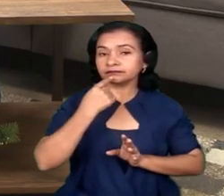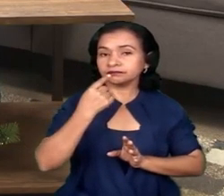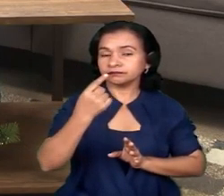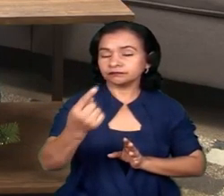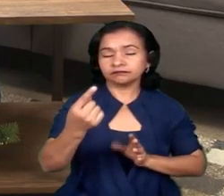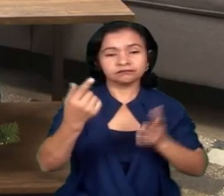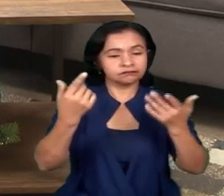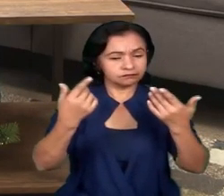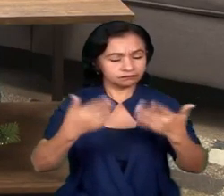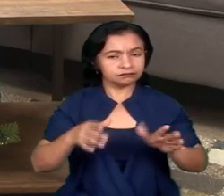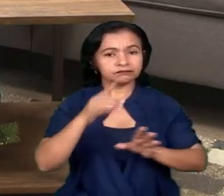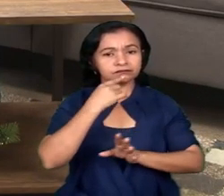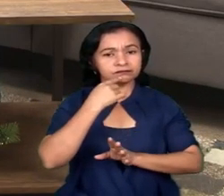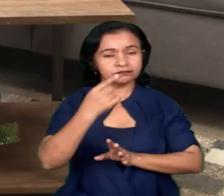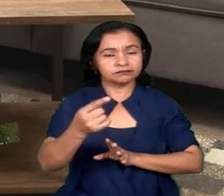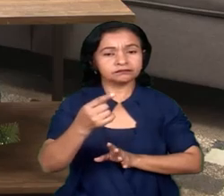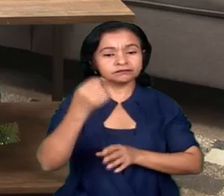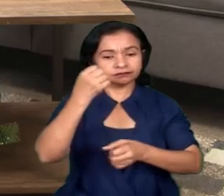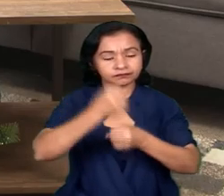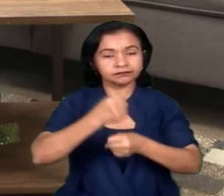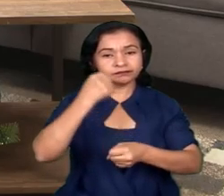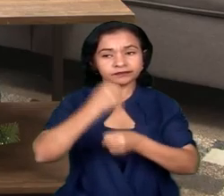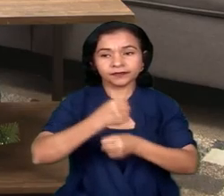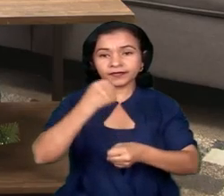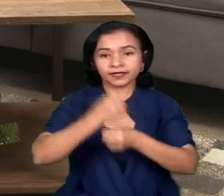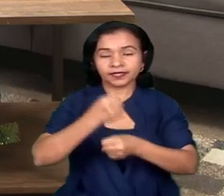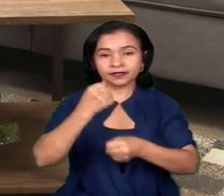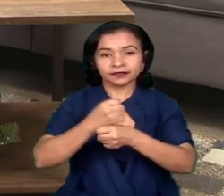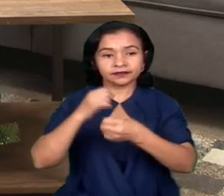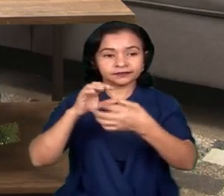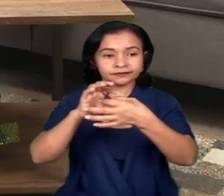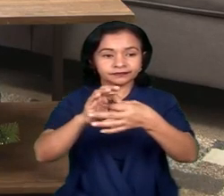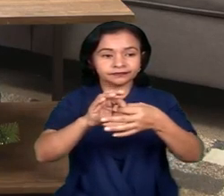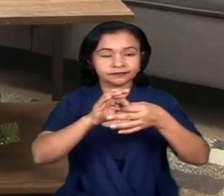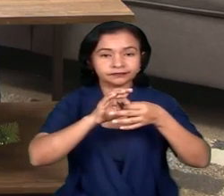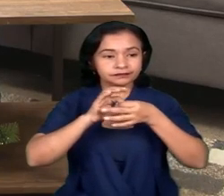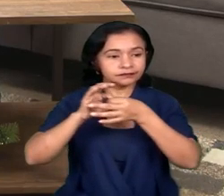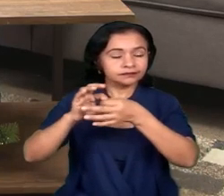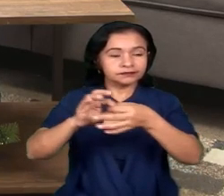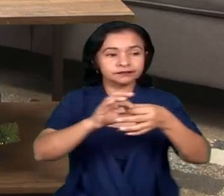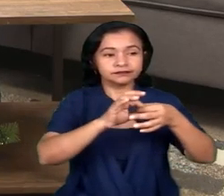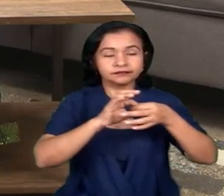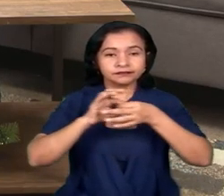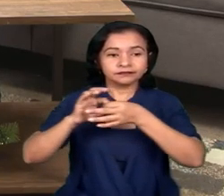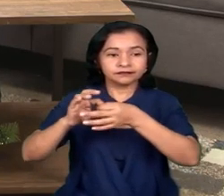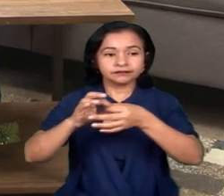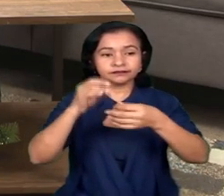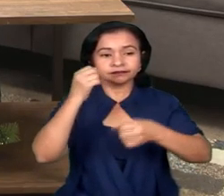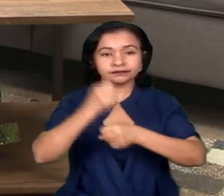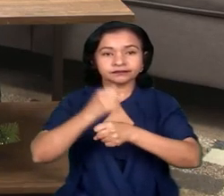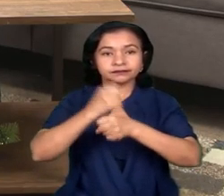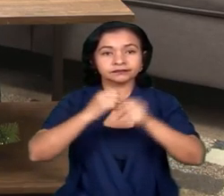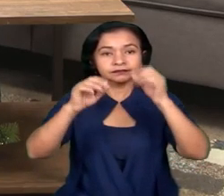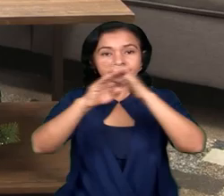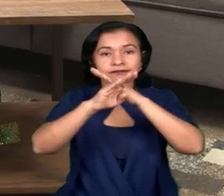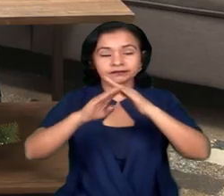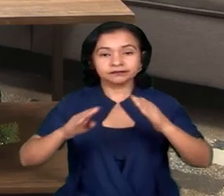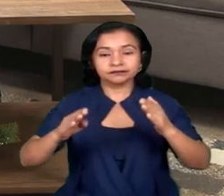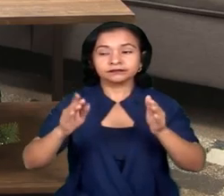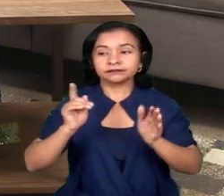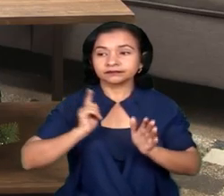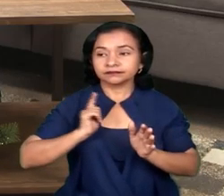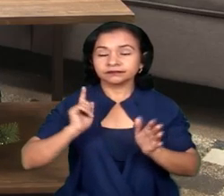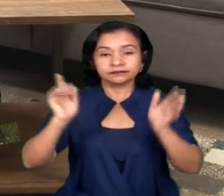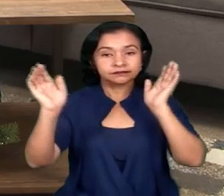que decir de que ese trabajo, esa unidad, ese trabajo de paz y de tranquilidad que ha llevado